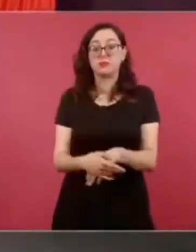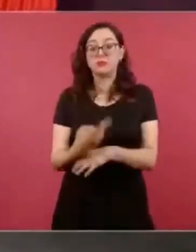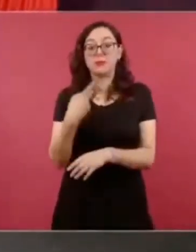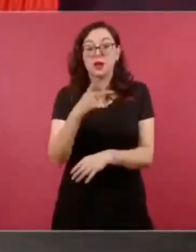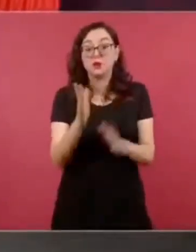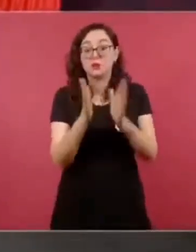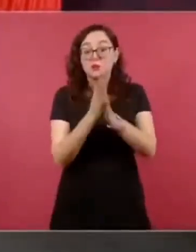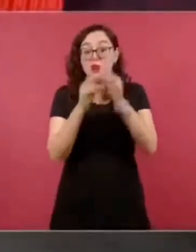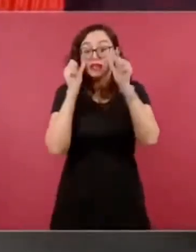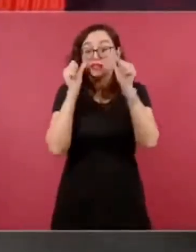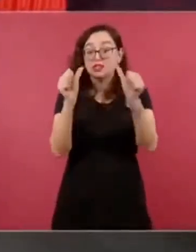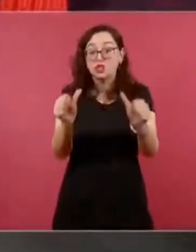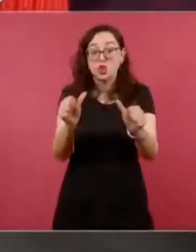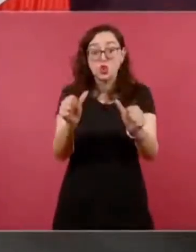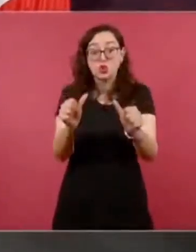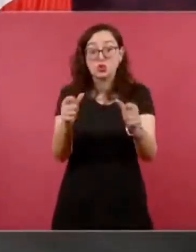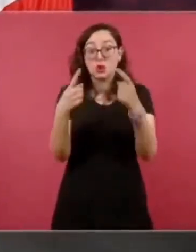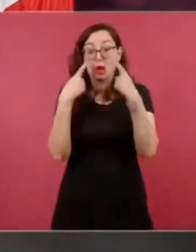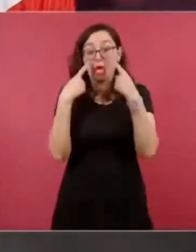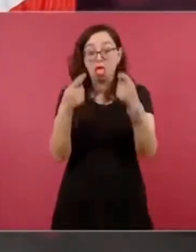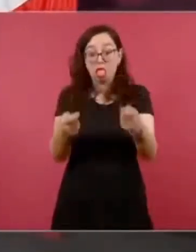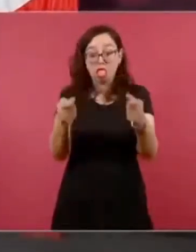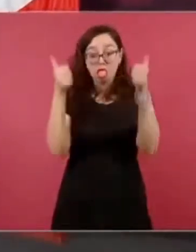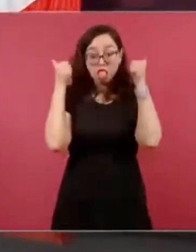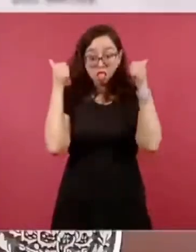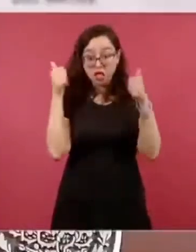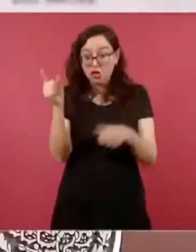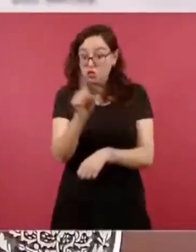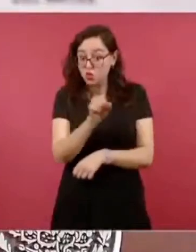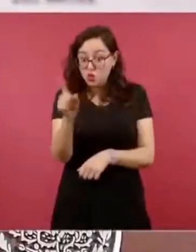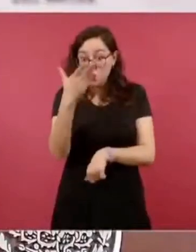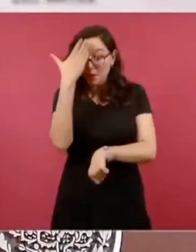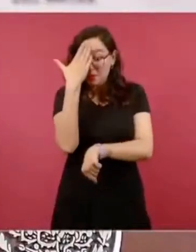otro. No les interesaba el pueblo,